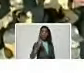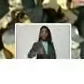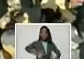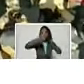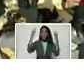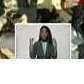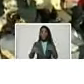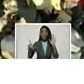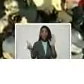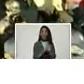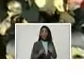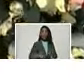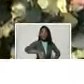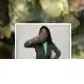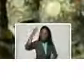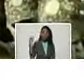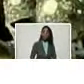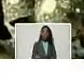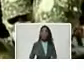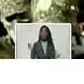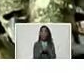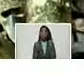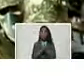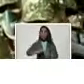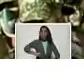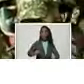de las leyes, con la seguridad de los cuerpos